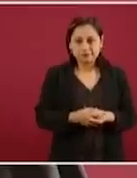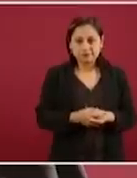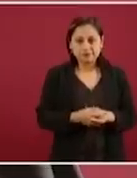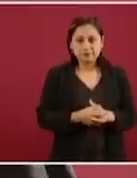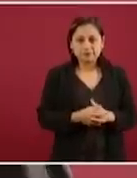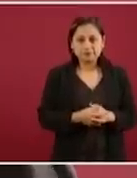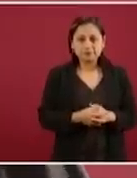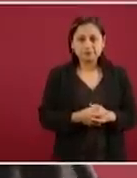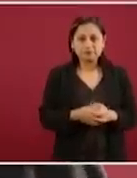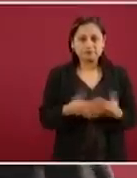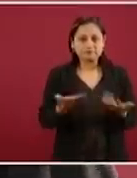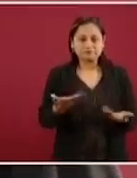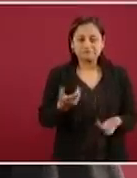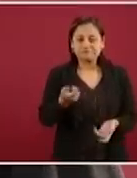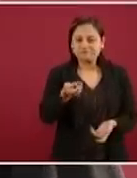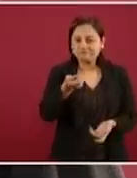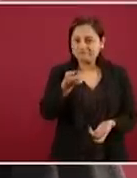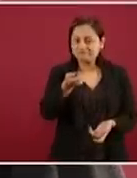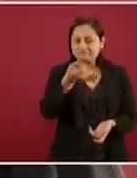Ni 50.